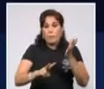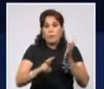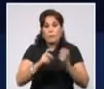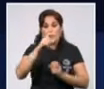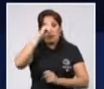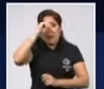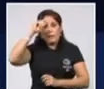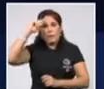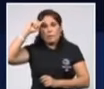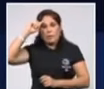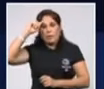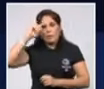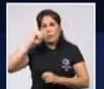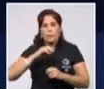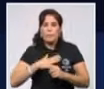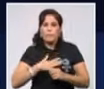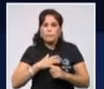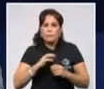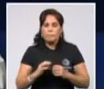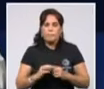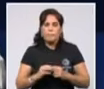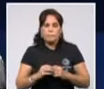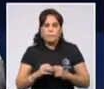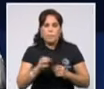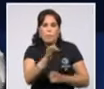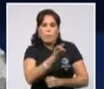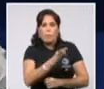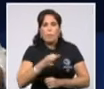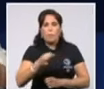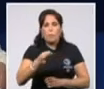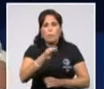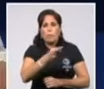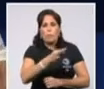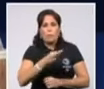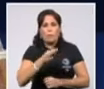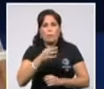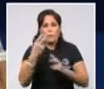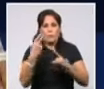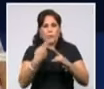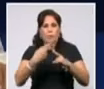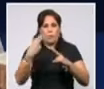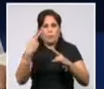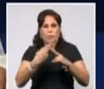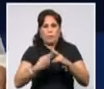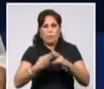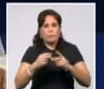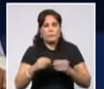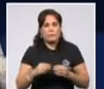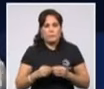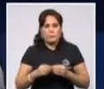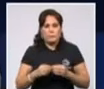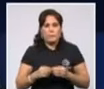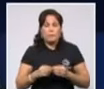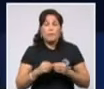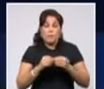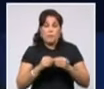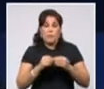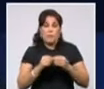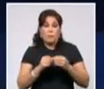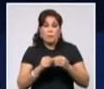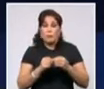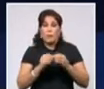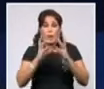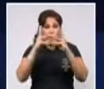Espíritu, pues pertenece al municipio de Yaguajay. Con este comportamiento